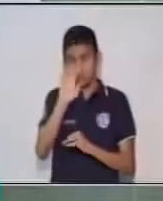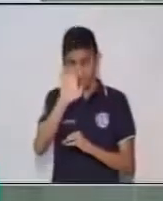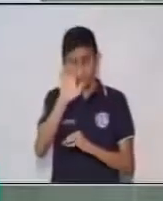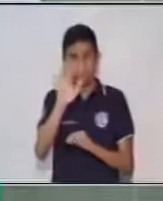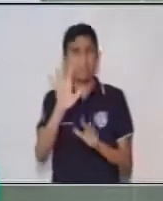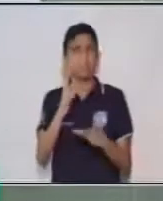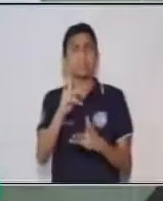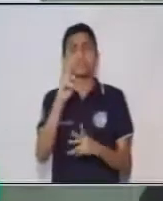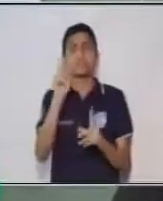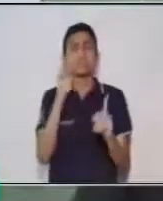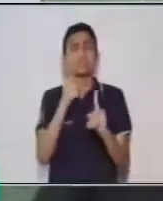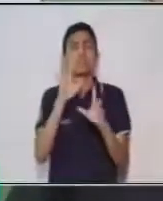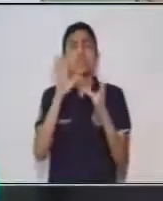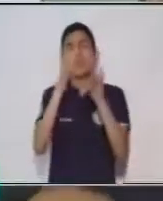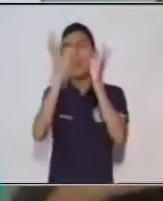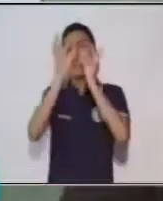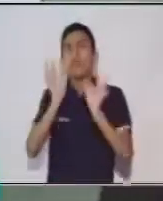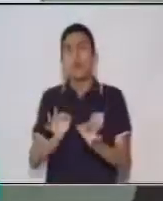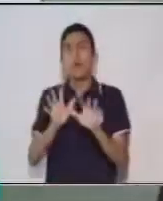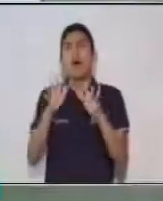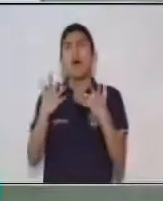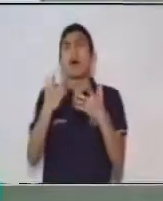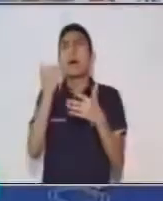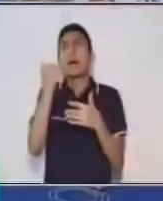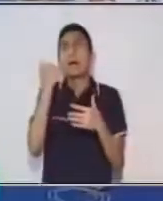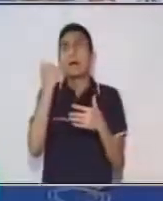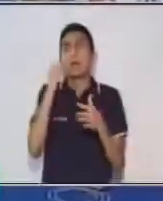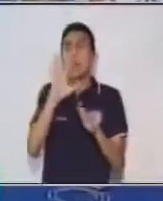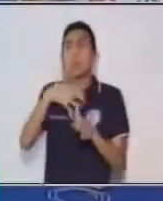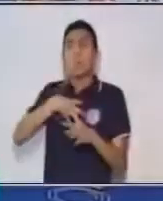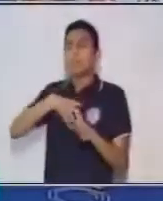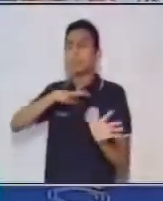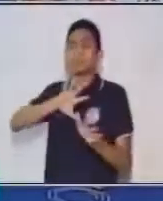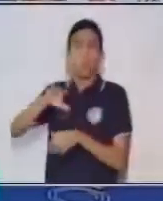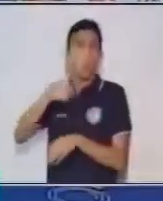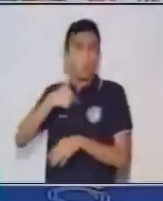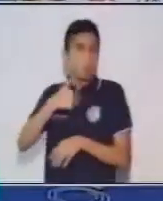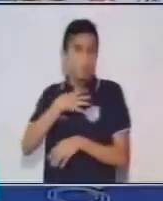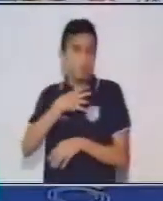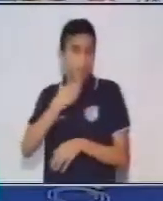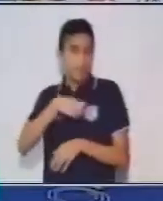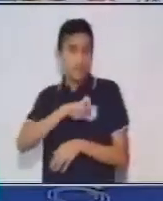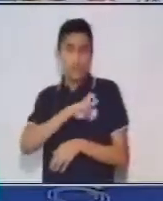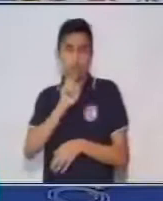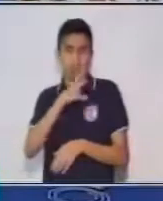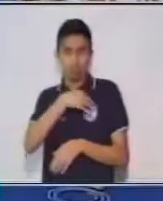que ir en una forma impersonal. ¿Cuál es la forma impersonal para presentar el verbo base?